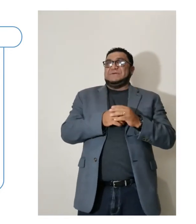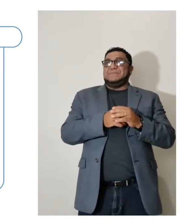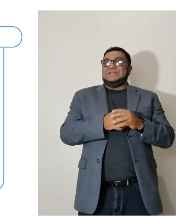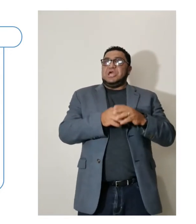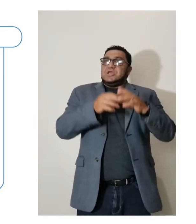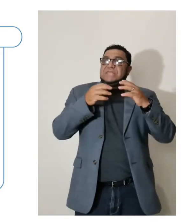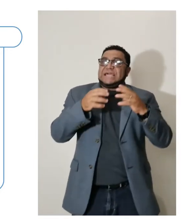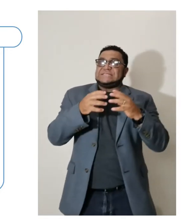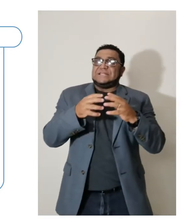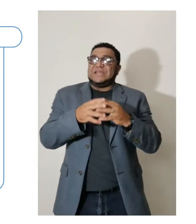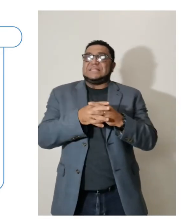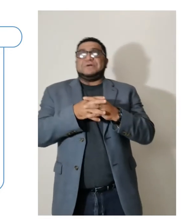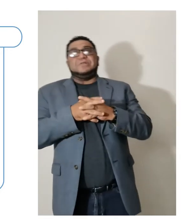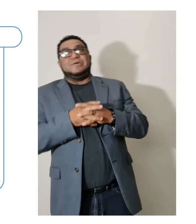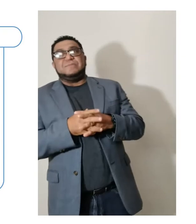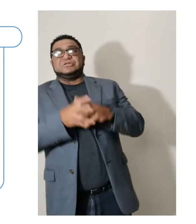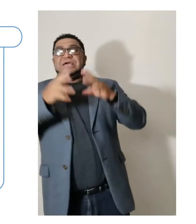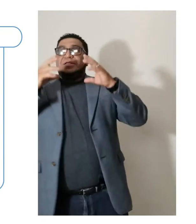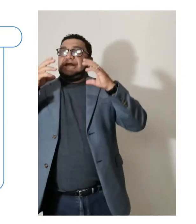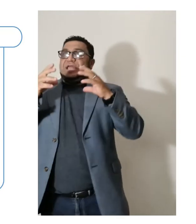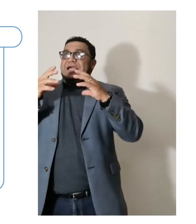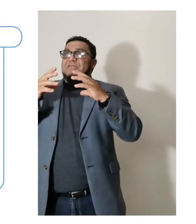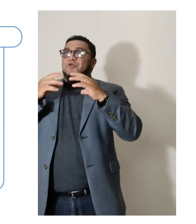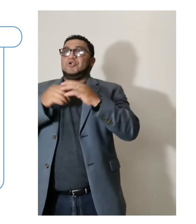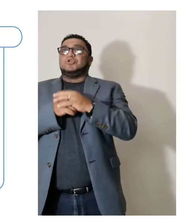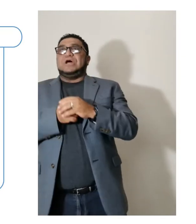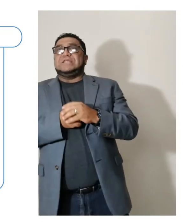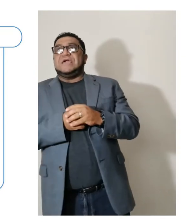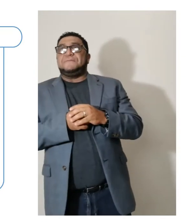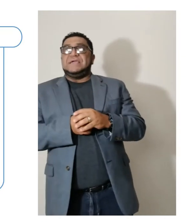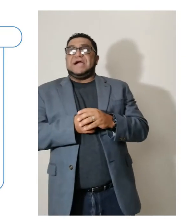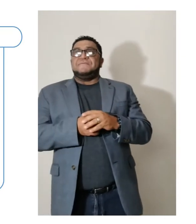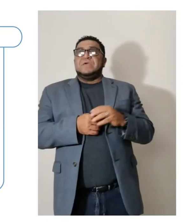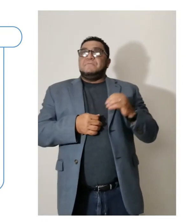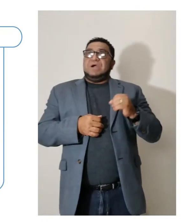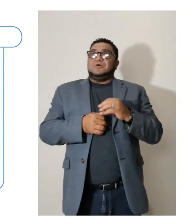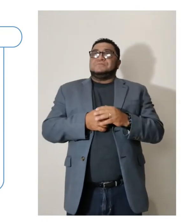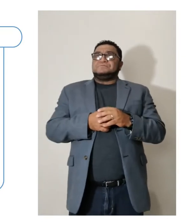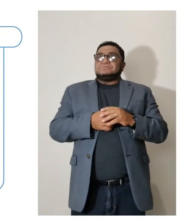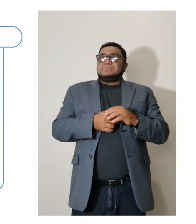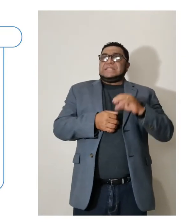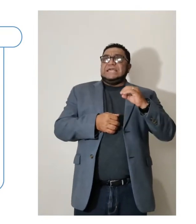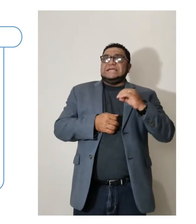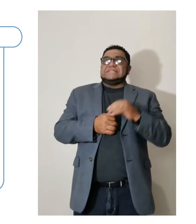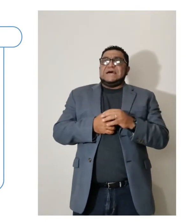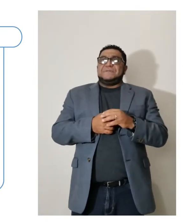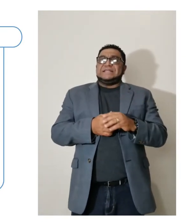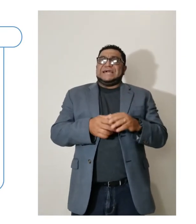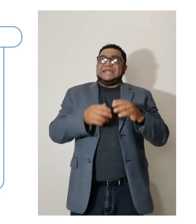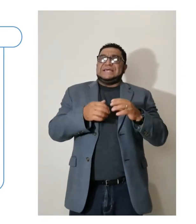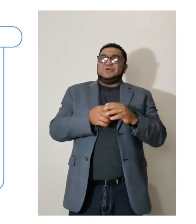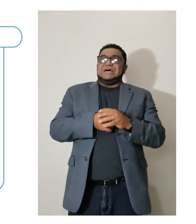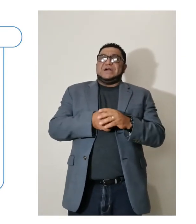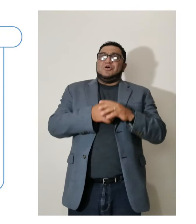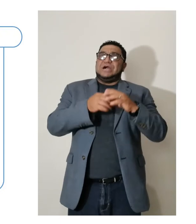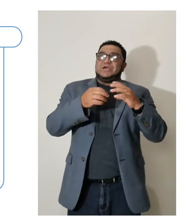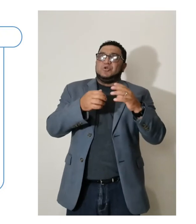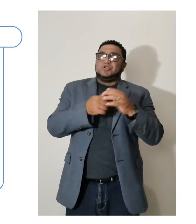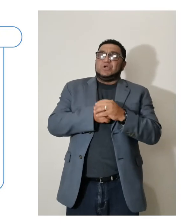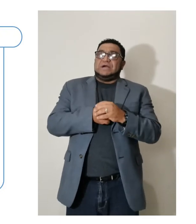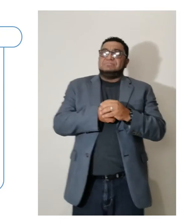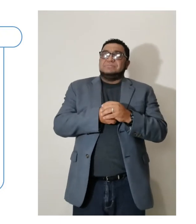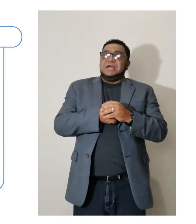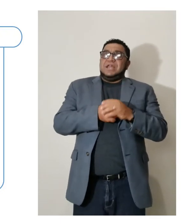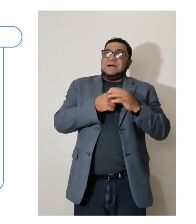significativamente de qué se trata cuando hablamos de legado cultural de españa bueno están las prácticas relacionadas con la